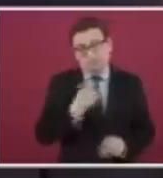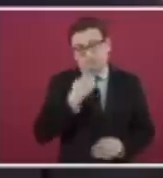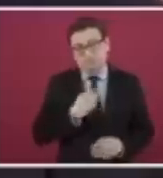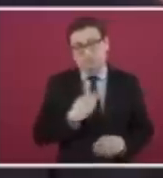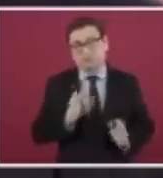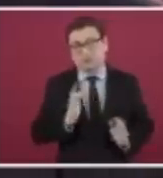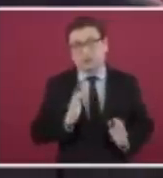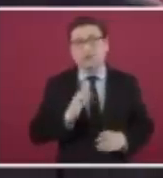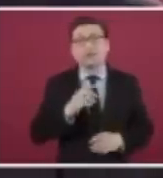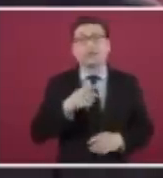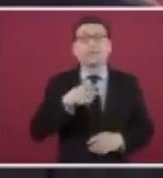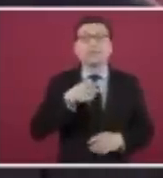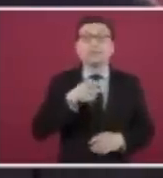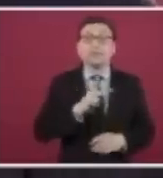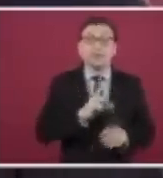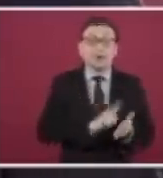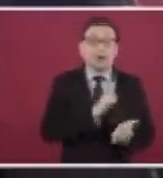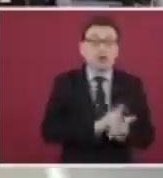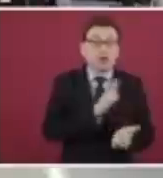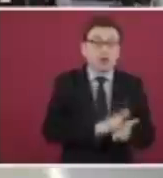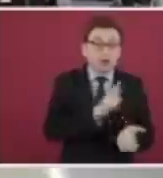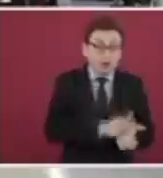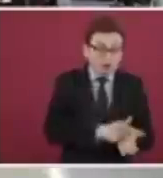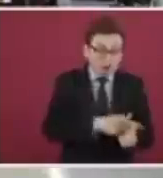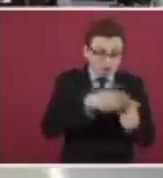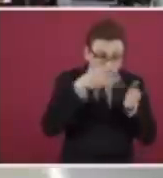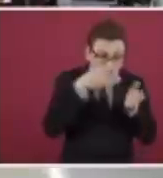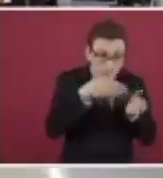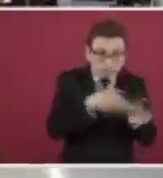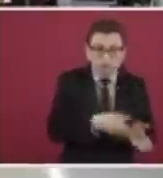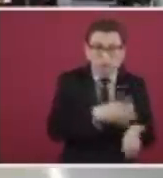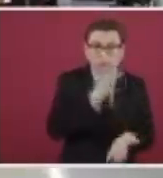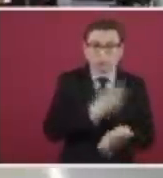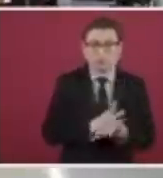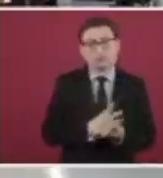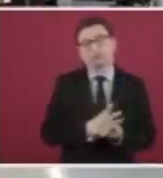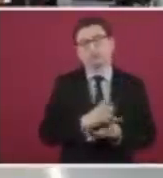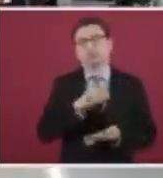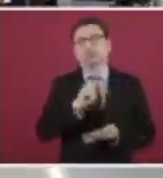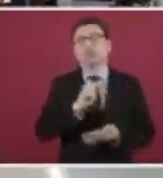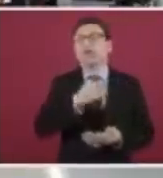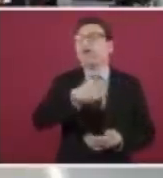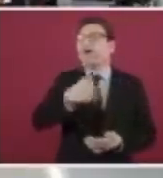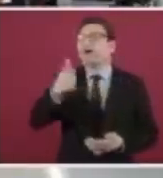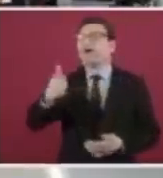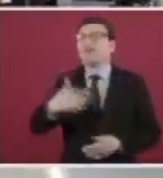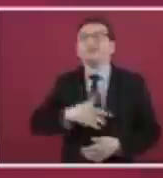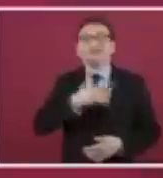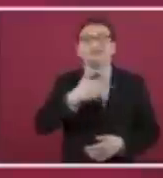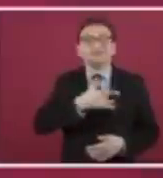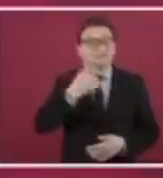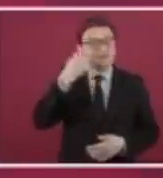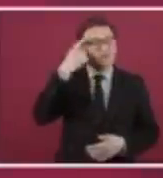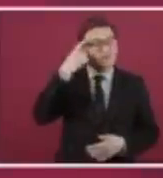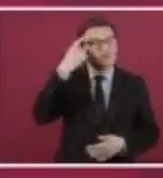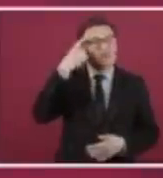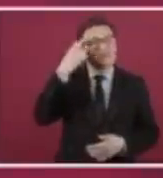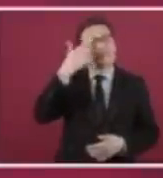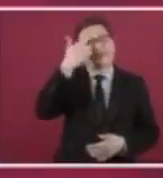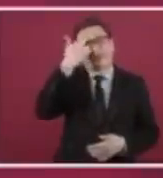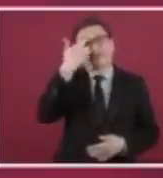Pero no es un asunto nada más de leyes, es de sentido común, que es el menos común de los